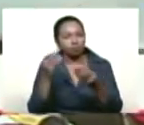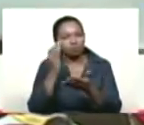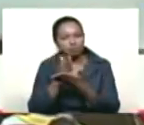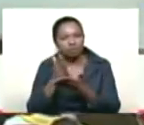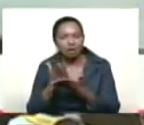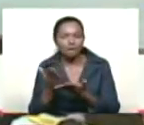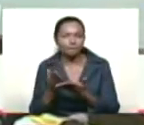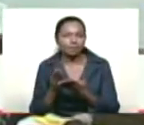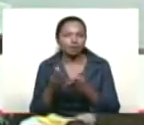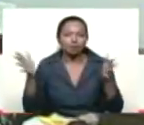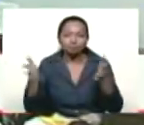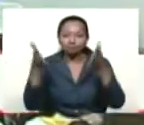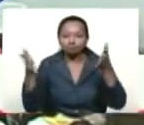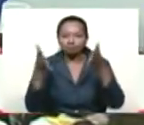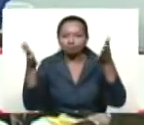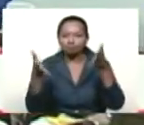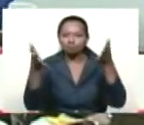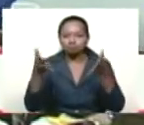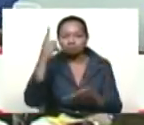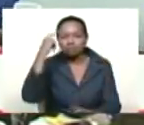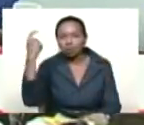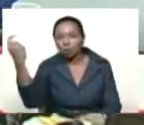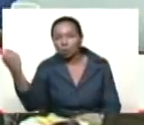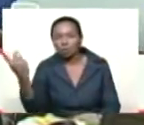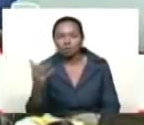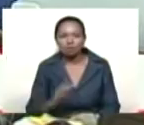por su motivación pedagógica,